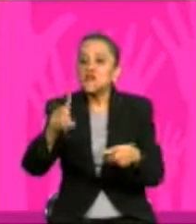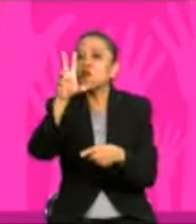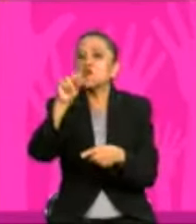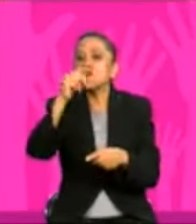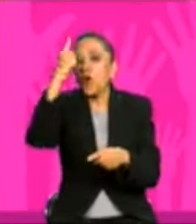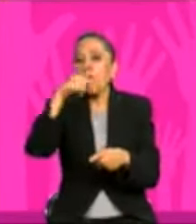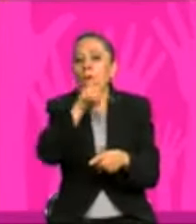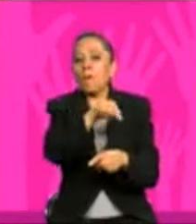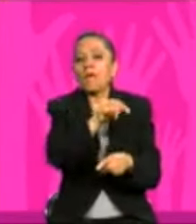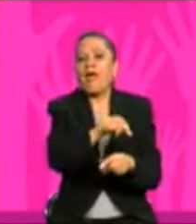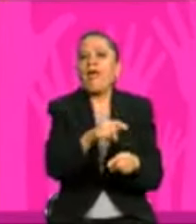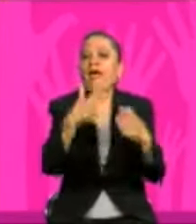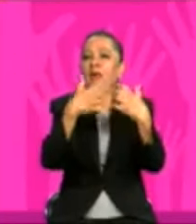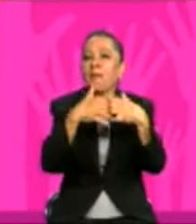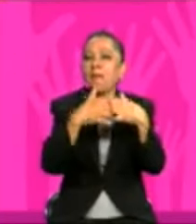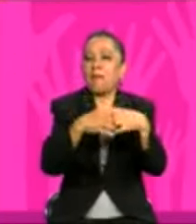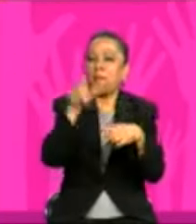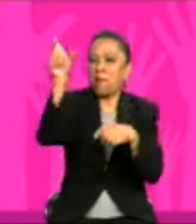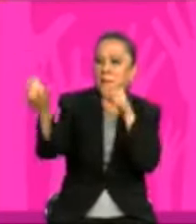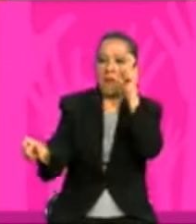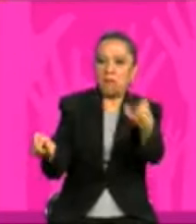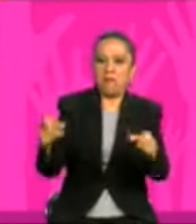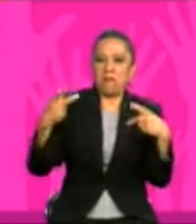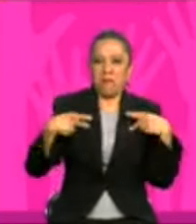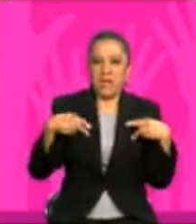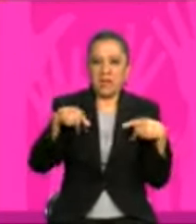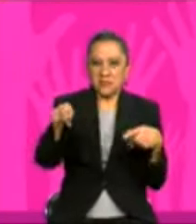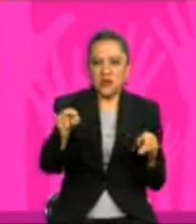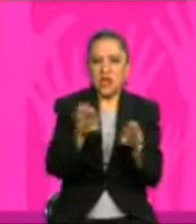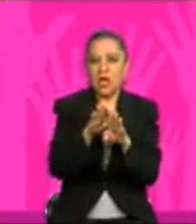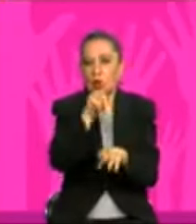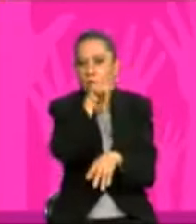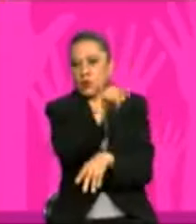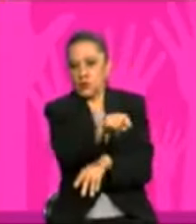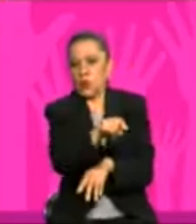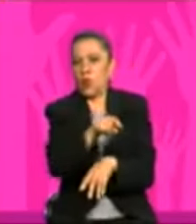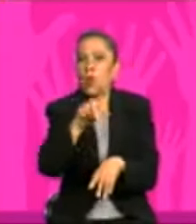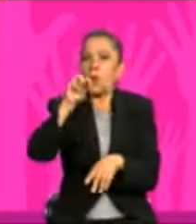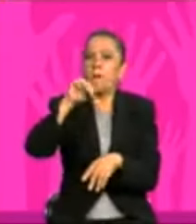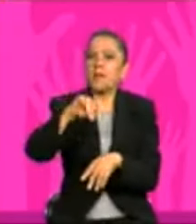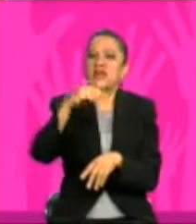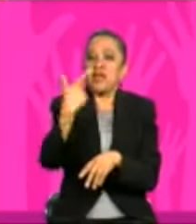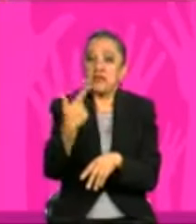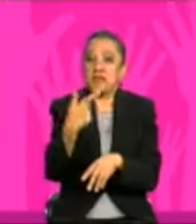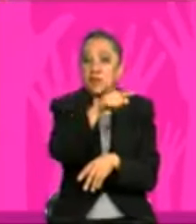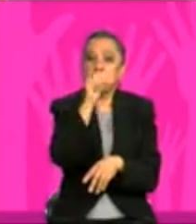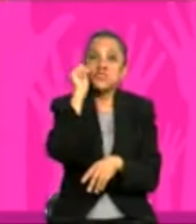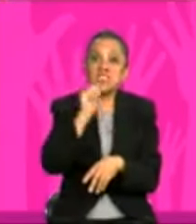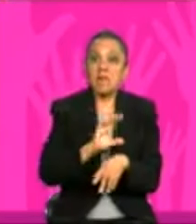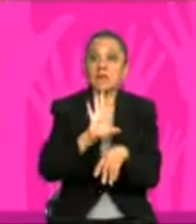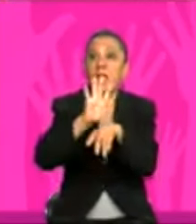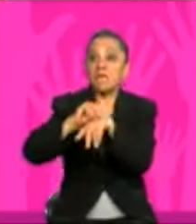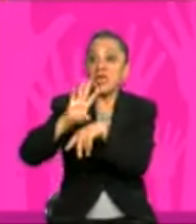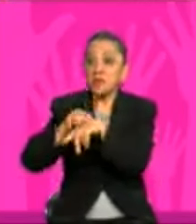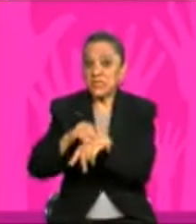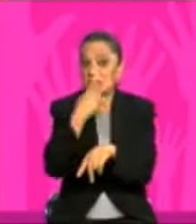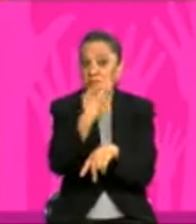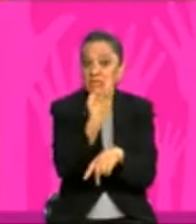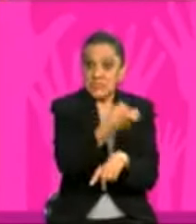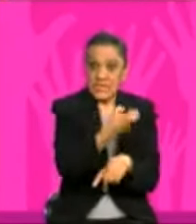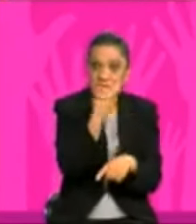a los funcionarios públicos. No como tú, Margarita, que tú siempre permitiste que esos